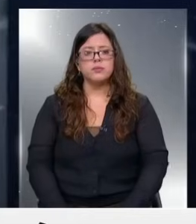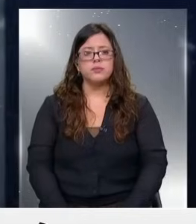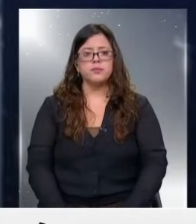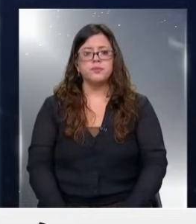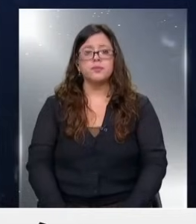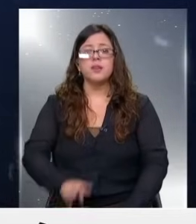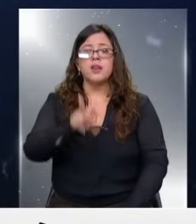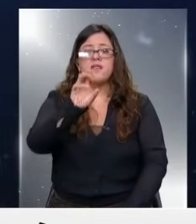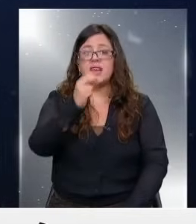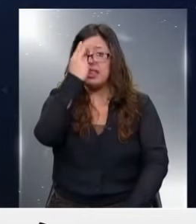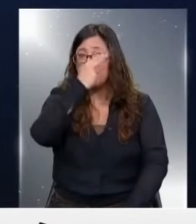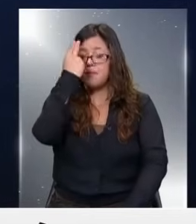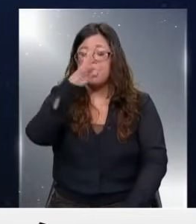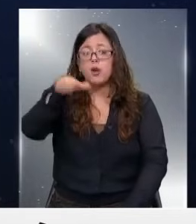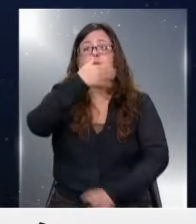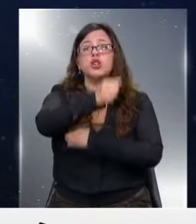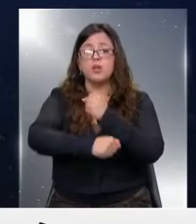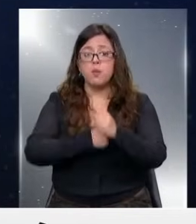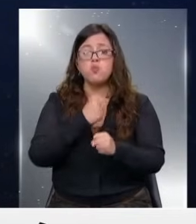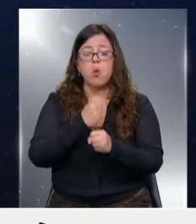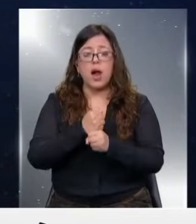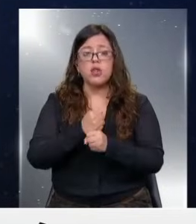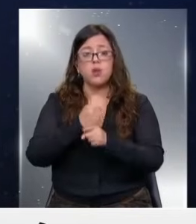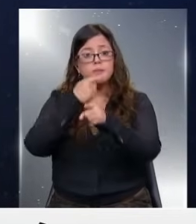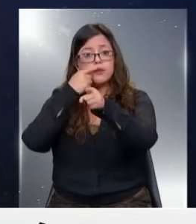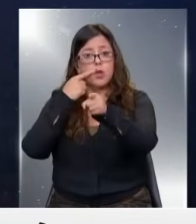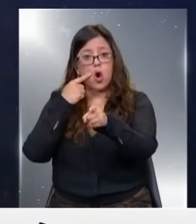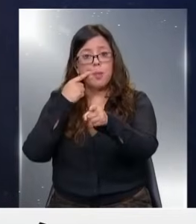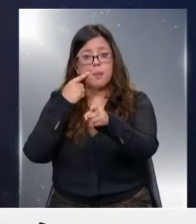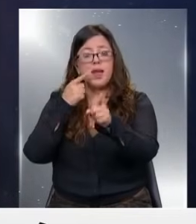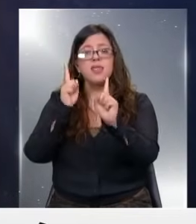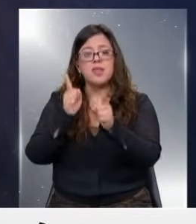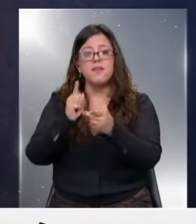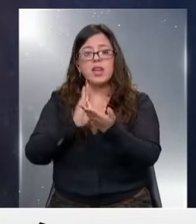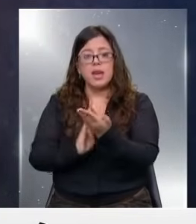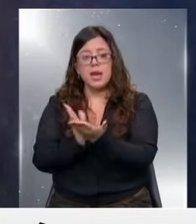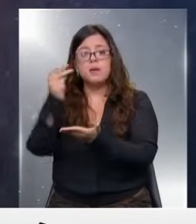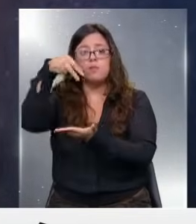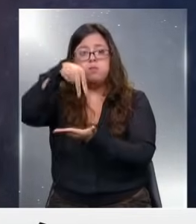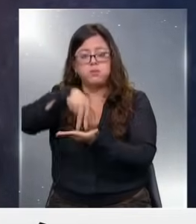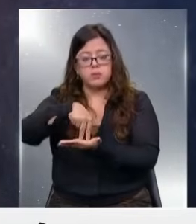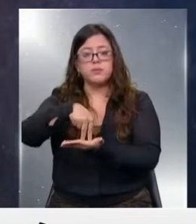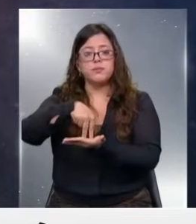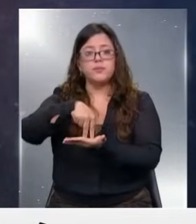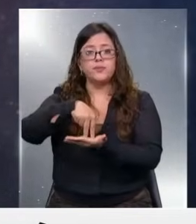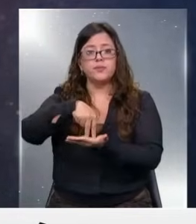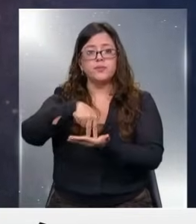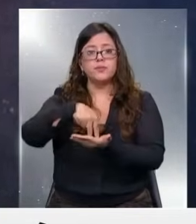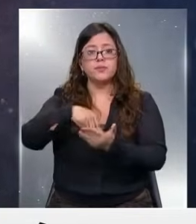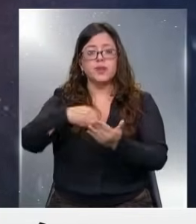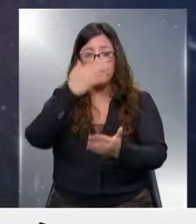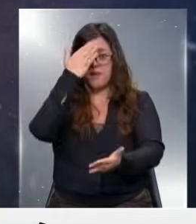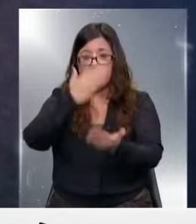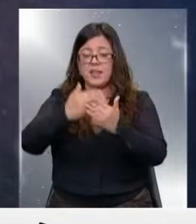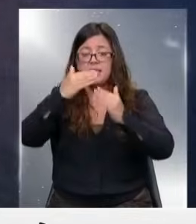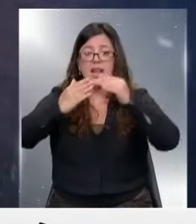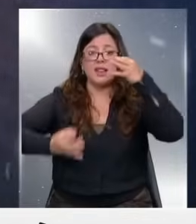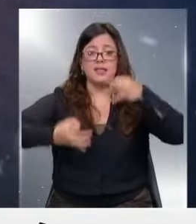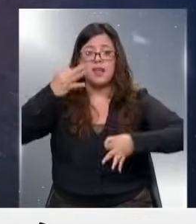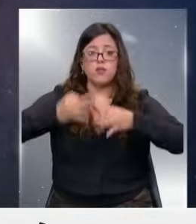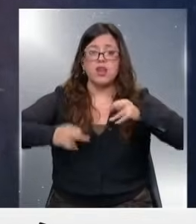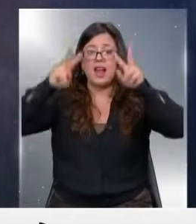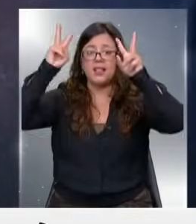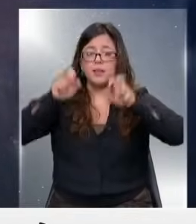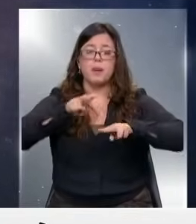No te voy a dejar. El 20 de marzo del próximo año, Miguel Ángel Aguilera deberá presentarse de manera presencial ante el tribunal para su audiencia